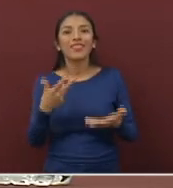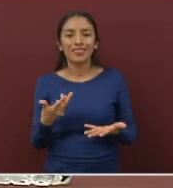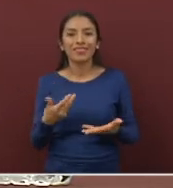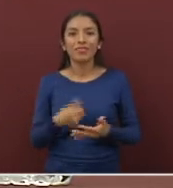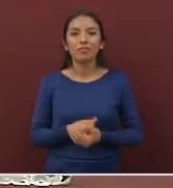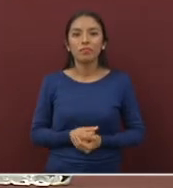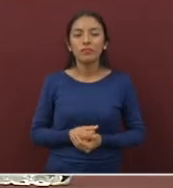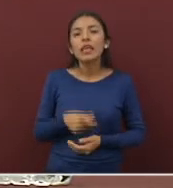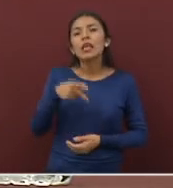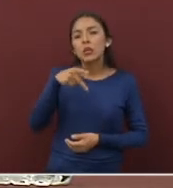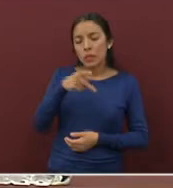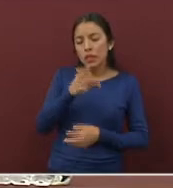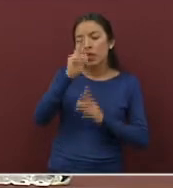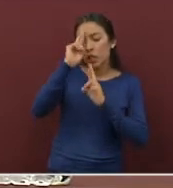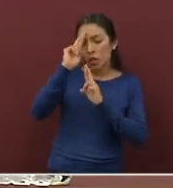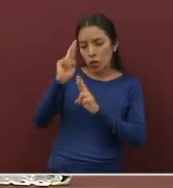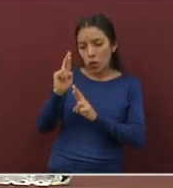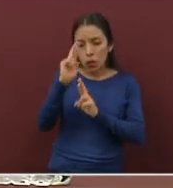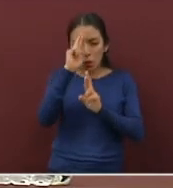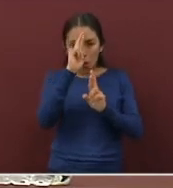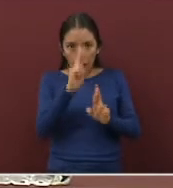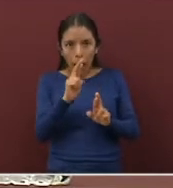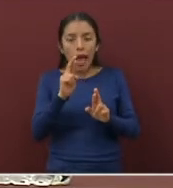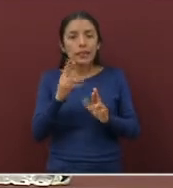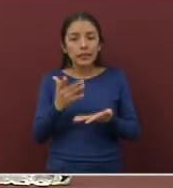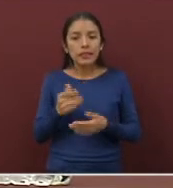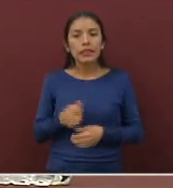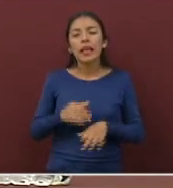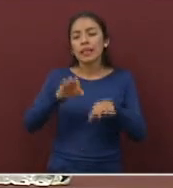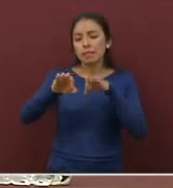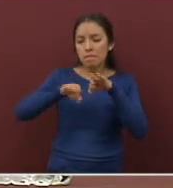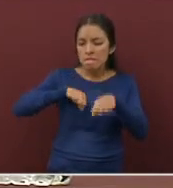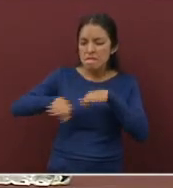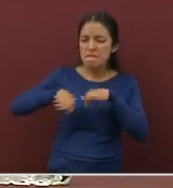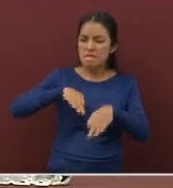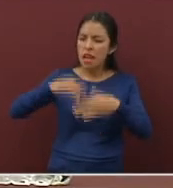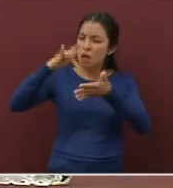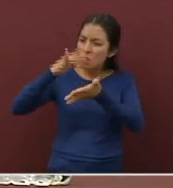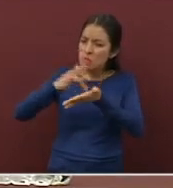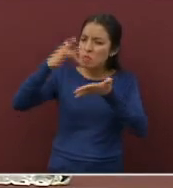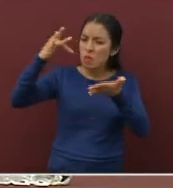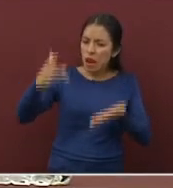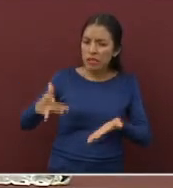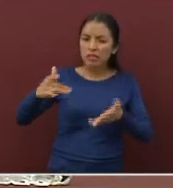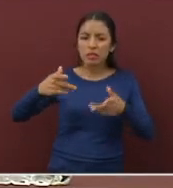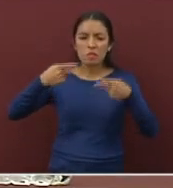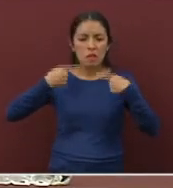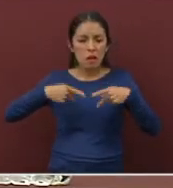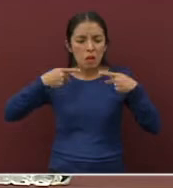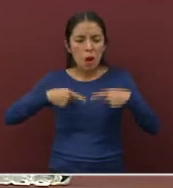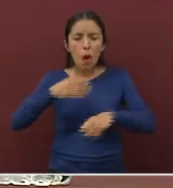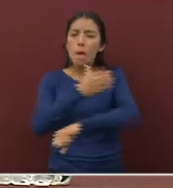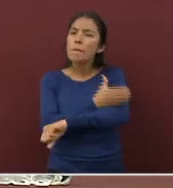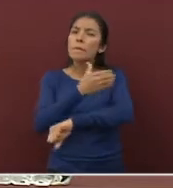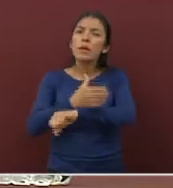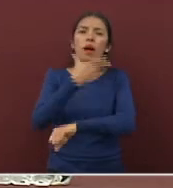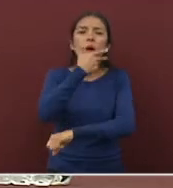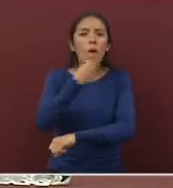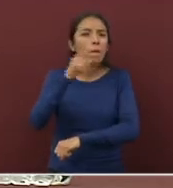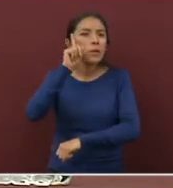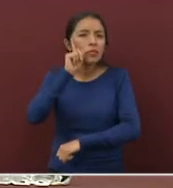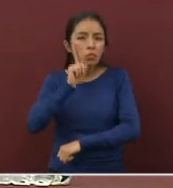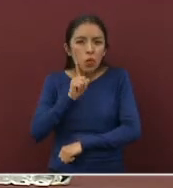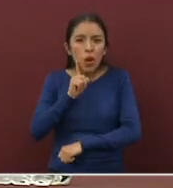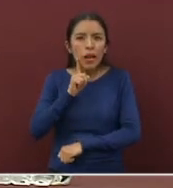reconocemos que gracias a los trabajos efectivos completos de compañeras y compañeros asignados